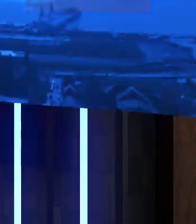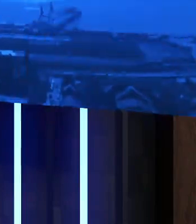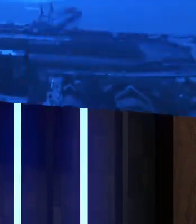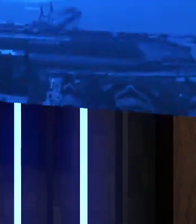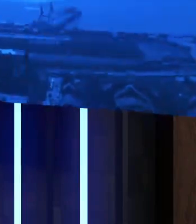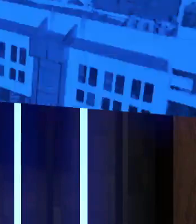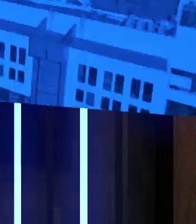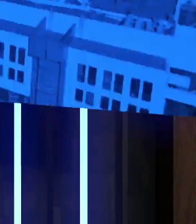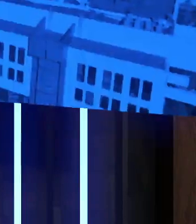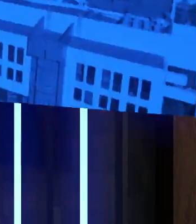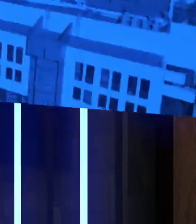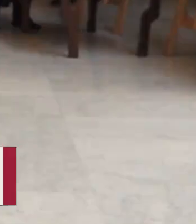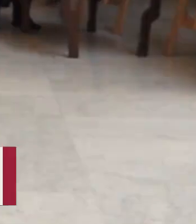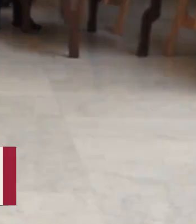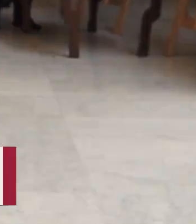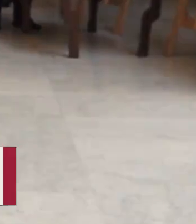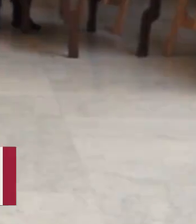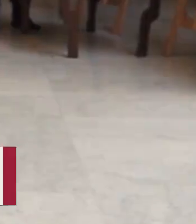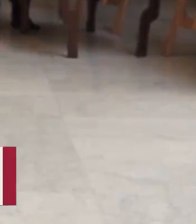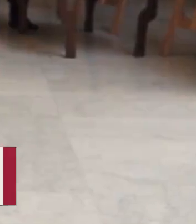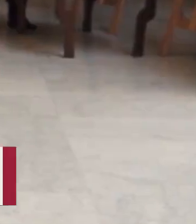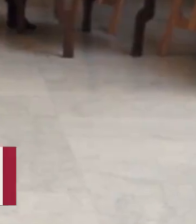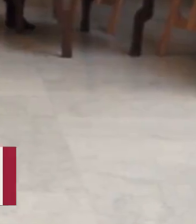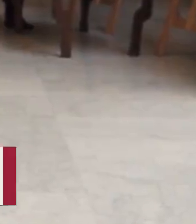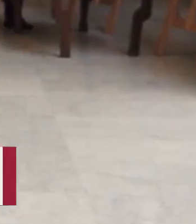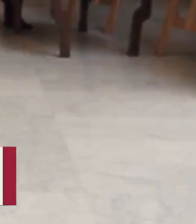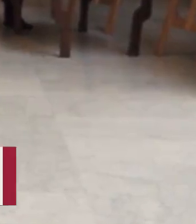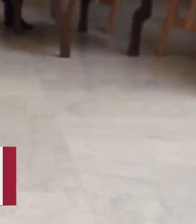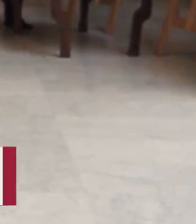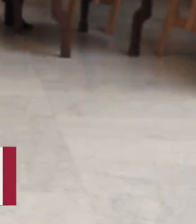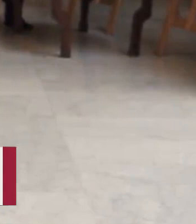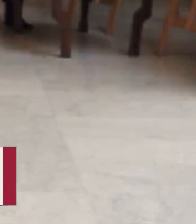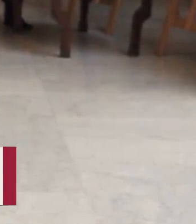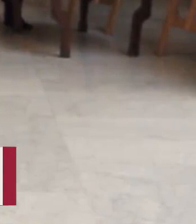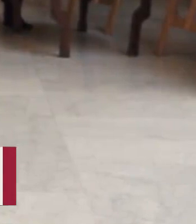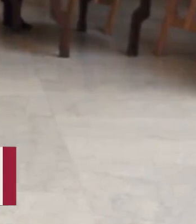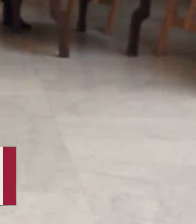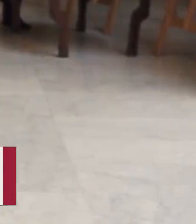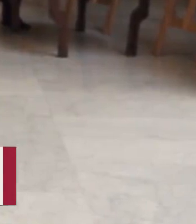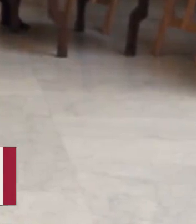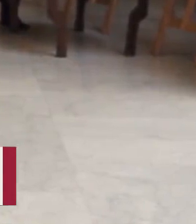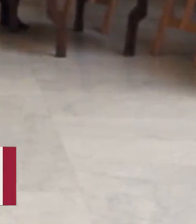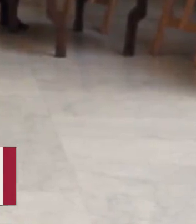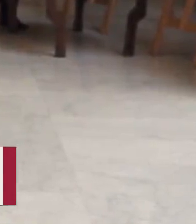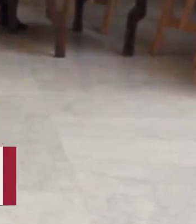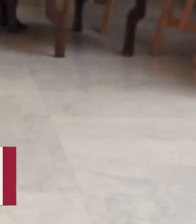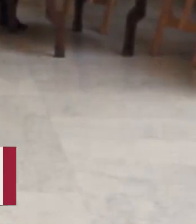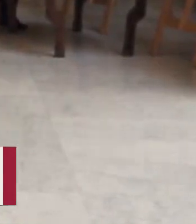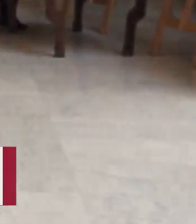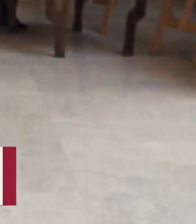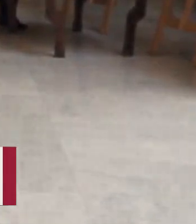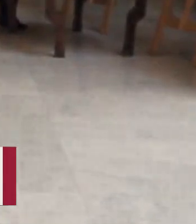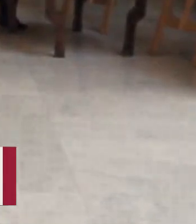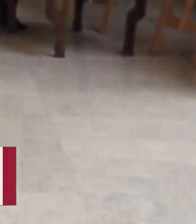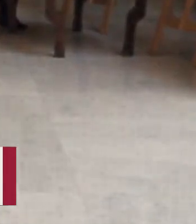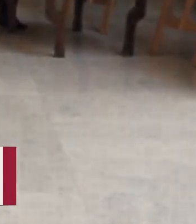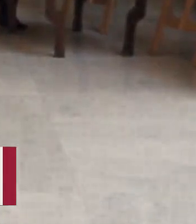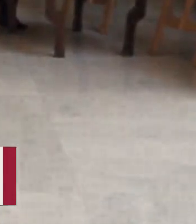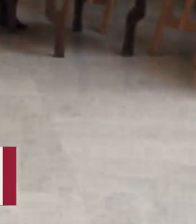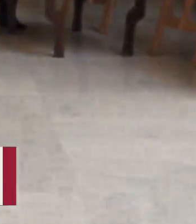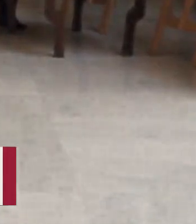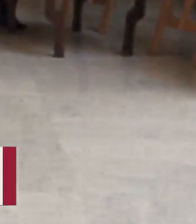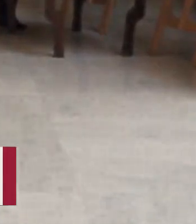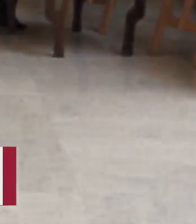organismos participantes. Efectivamente, hoy día es una plataforma que busca tener concentrado ahí los